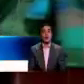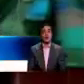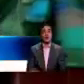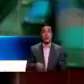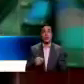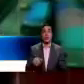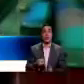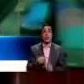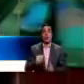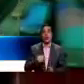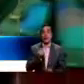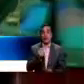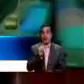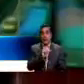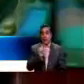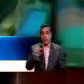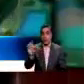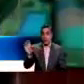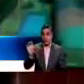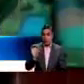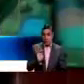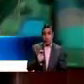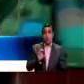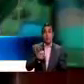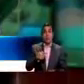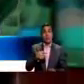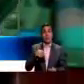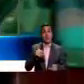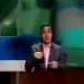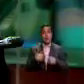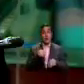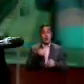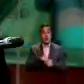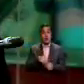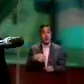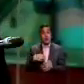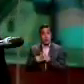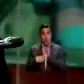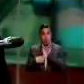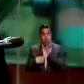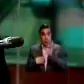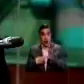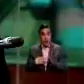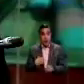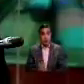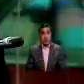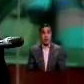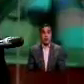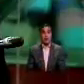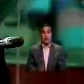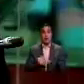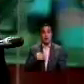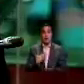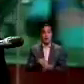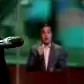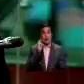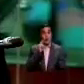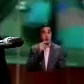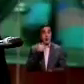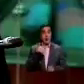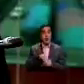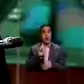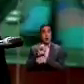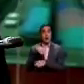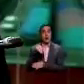que nos permitirá valorar si es que los virus circulantes entre nosotros, los 25 que han sido identificados y que son únicos del